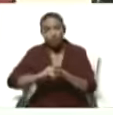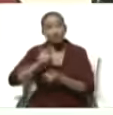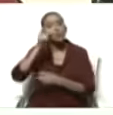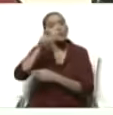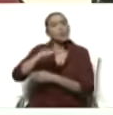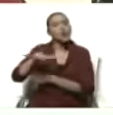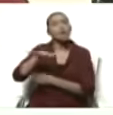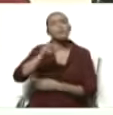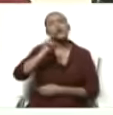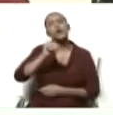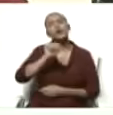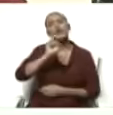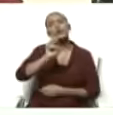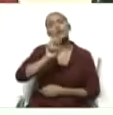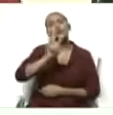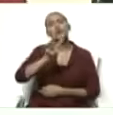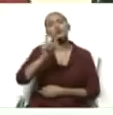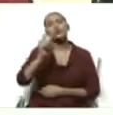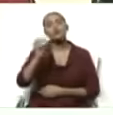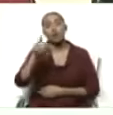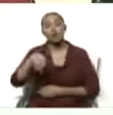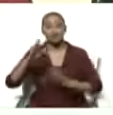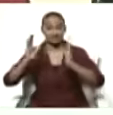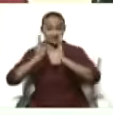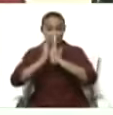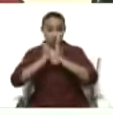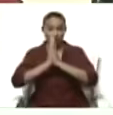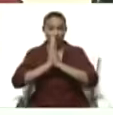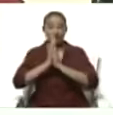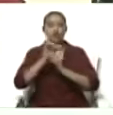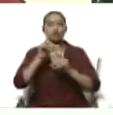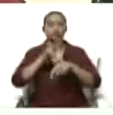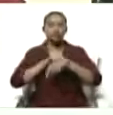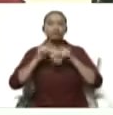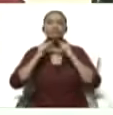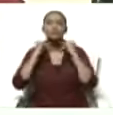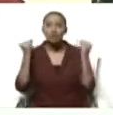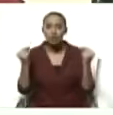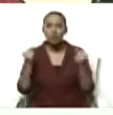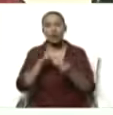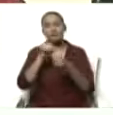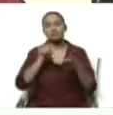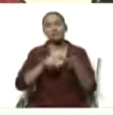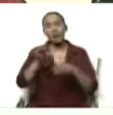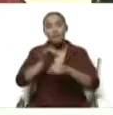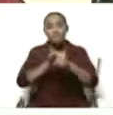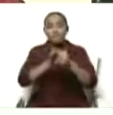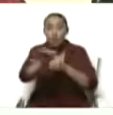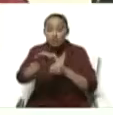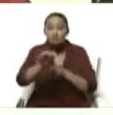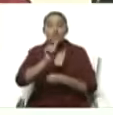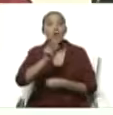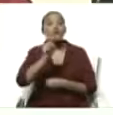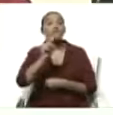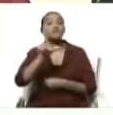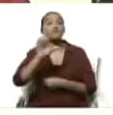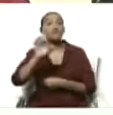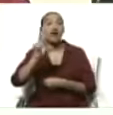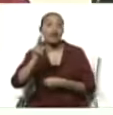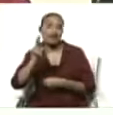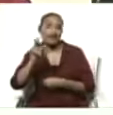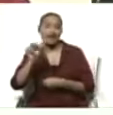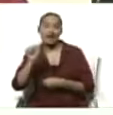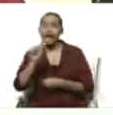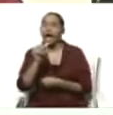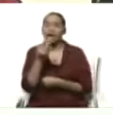en en el santuario después fuimos a betijoque regresamos a a Valera y es difícil no enamorarse de